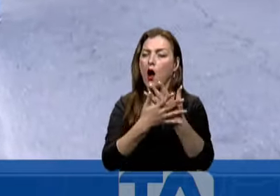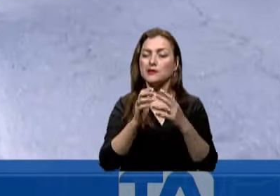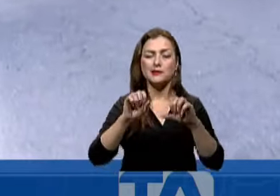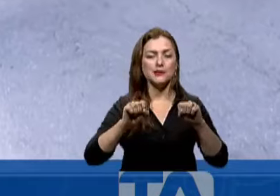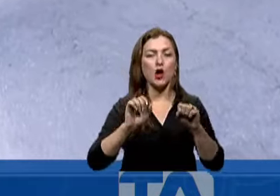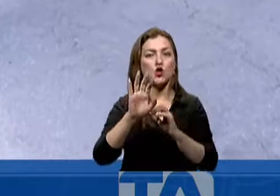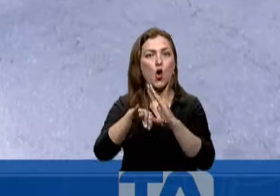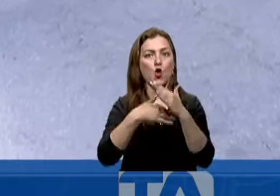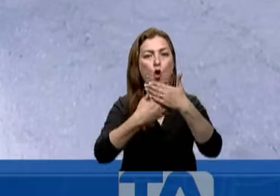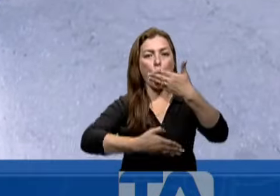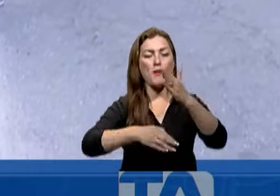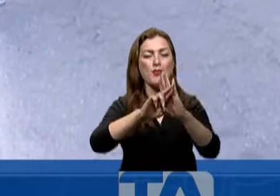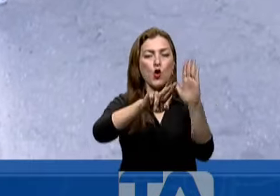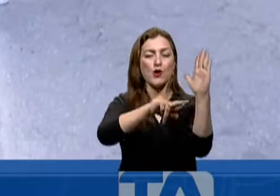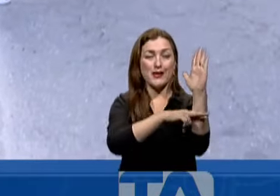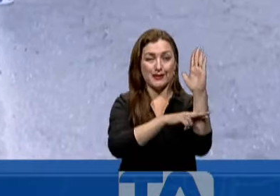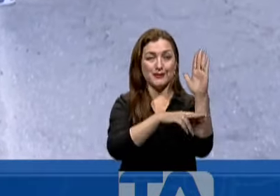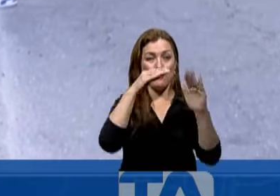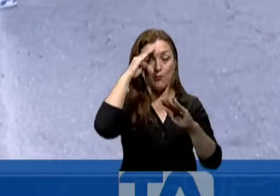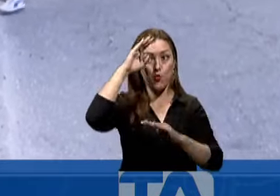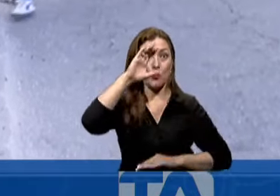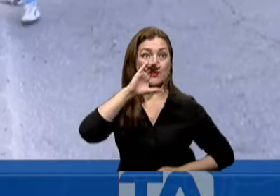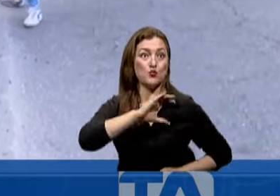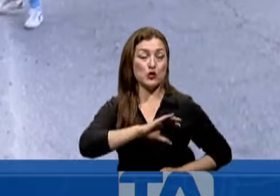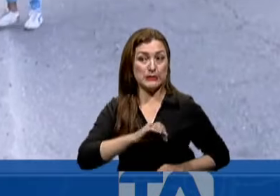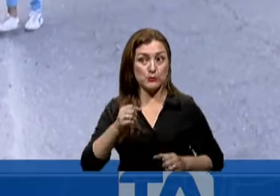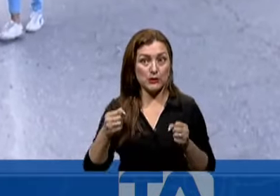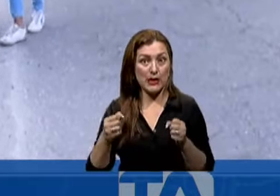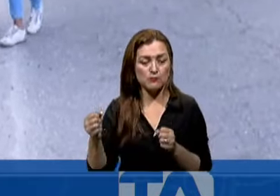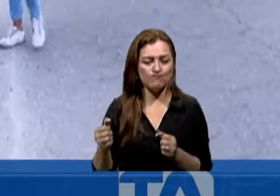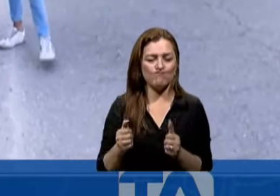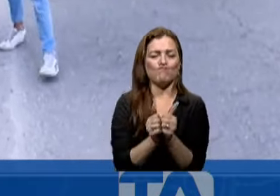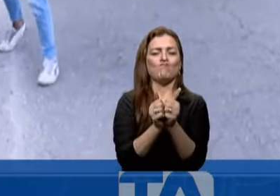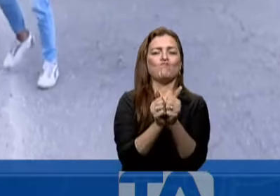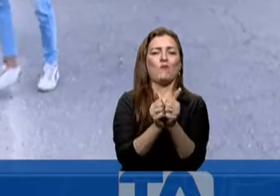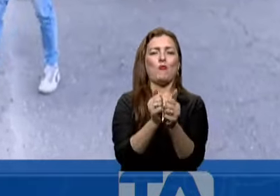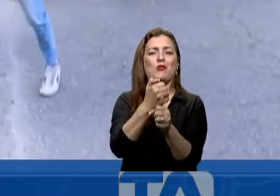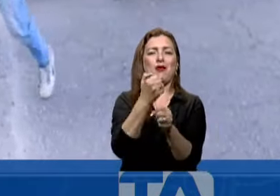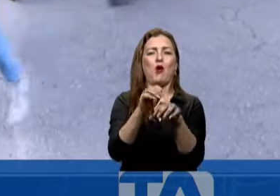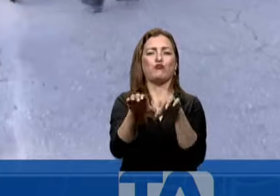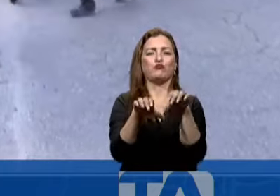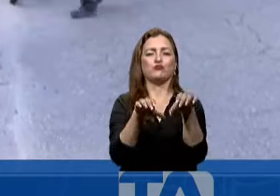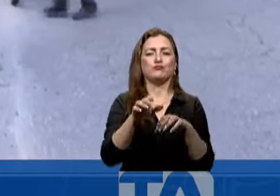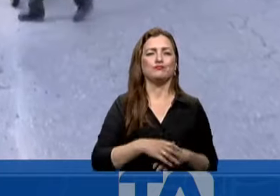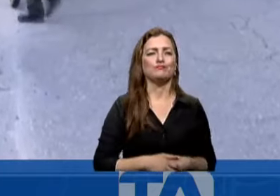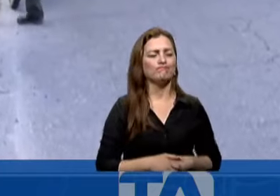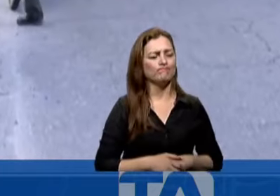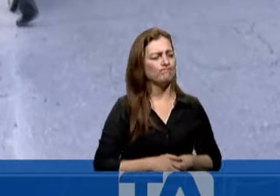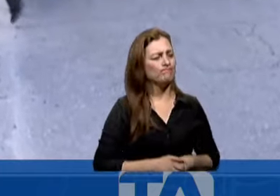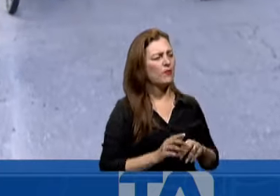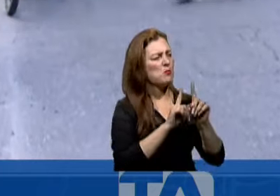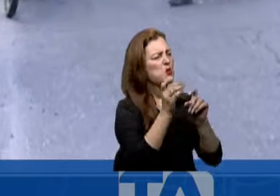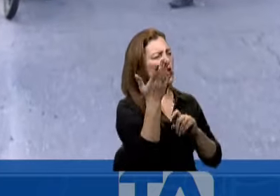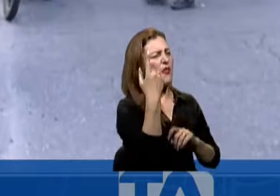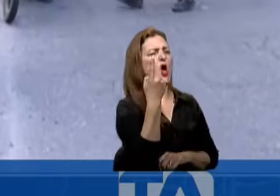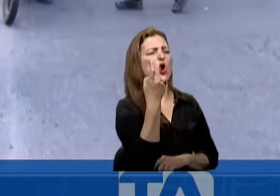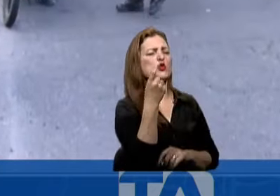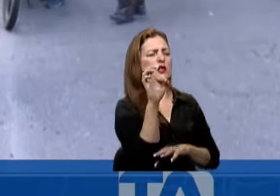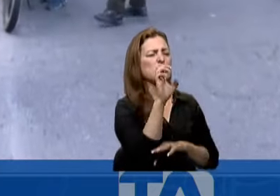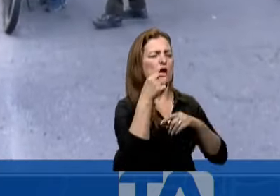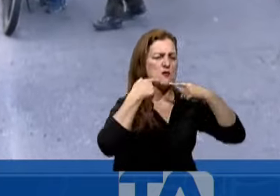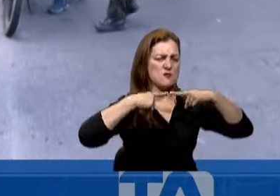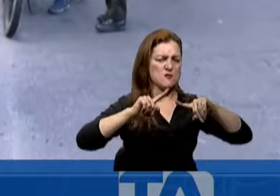agentes metropolitanos de tránsito. ¿Cómo se han registrado precisamente en estos últimos días desde el 11 de enero que se declaró la guerra a